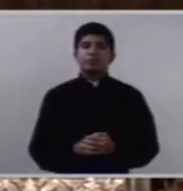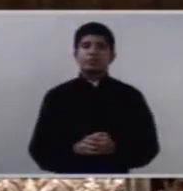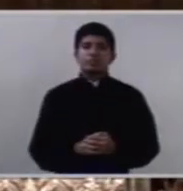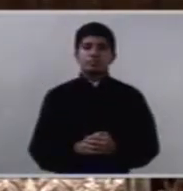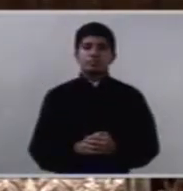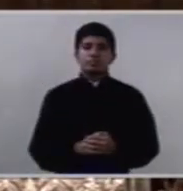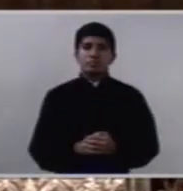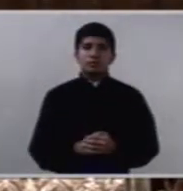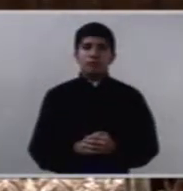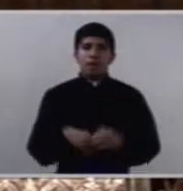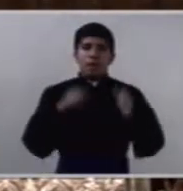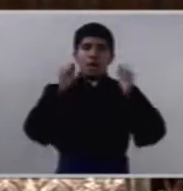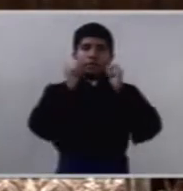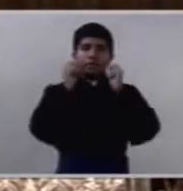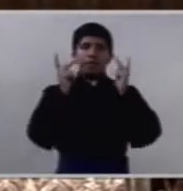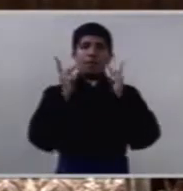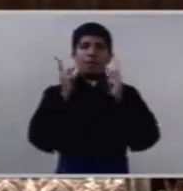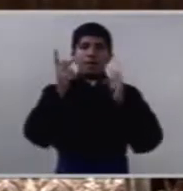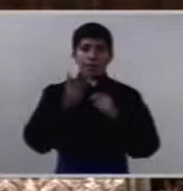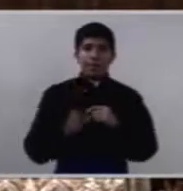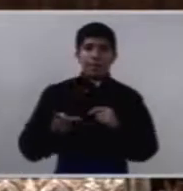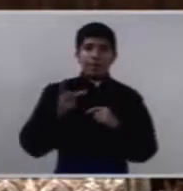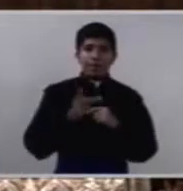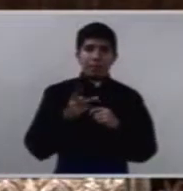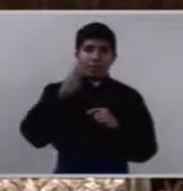Pedro le pregunta al Señor: